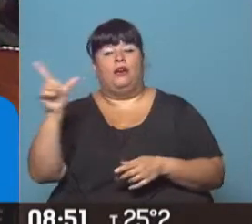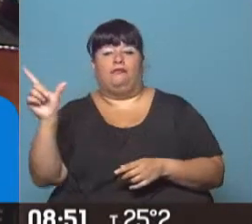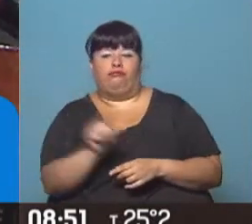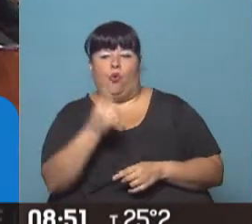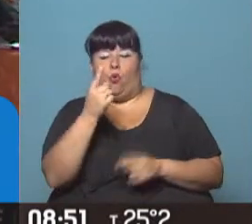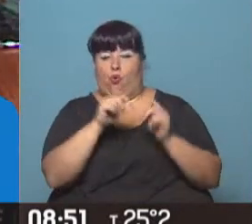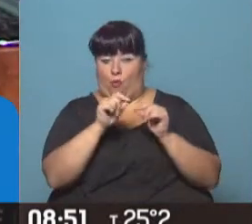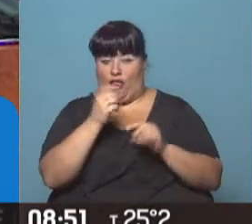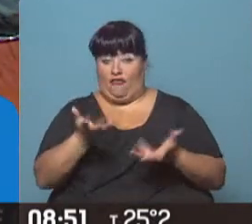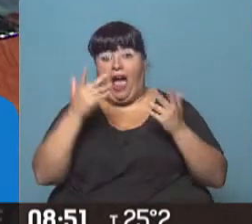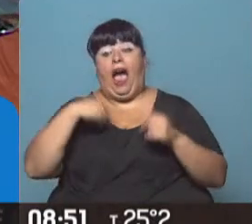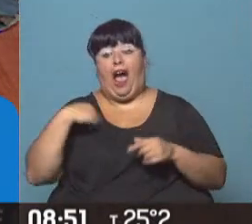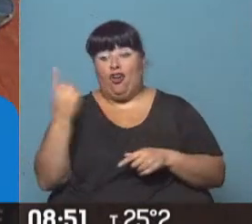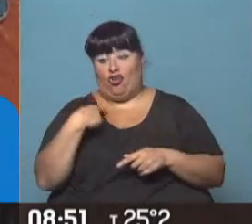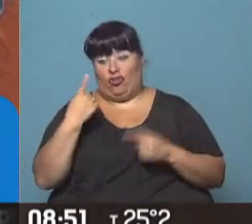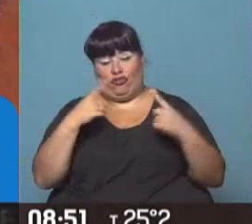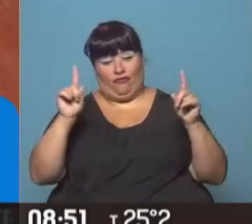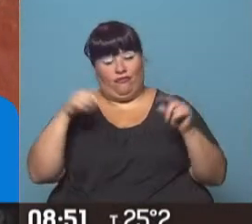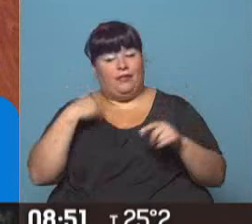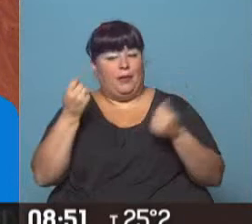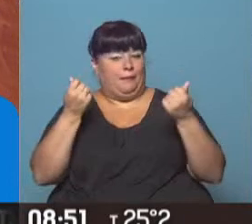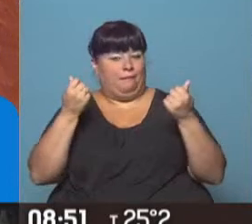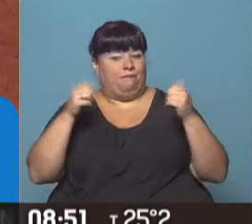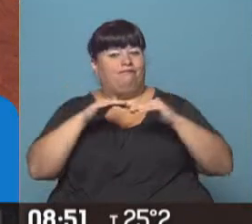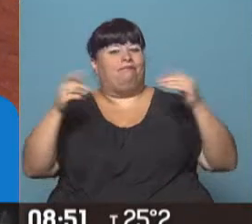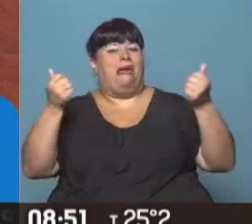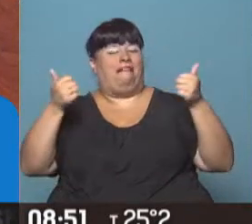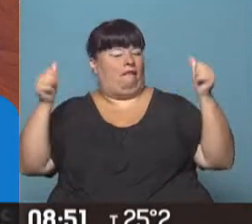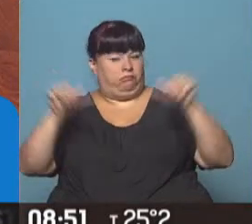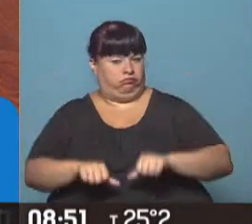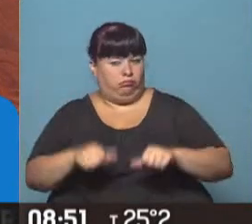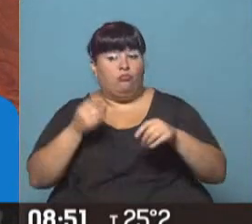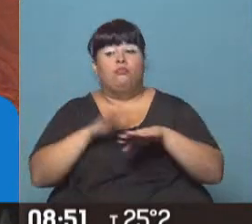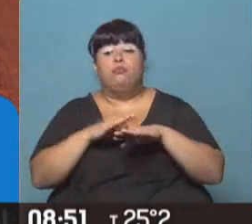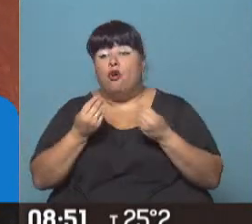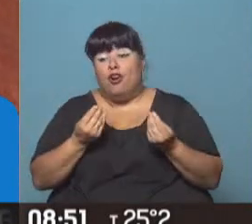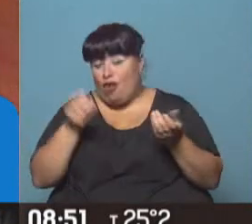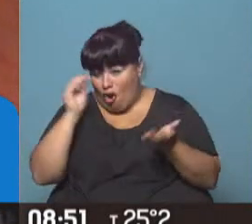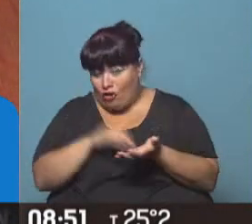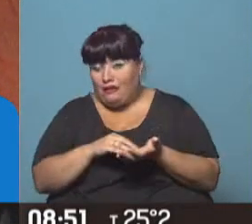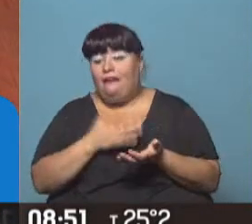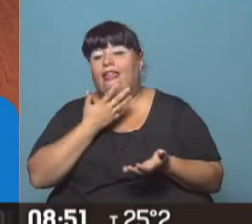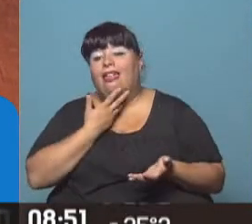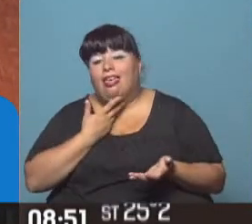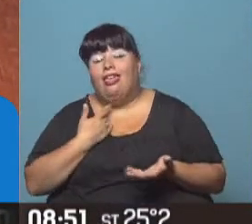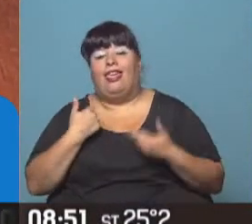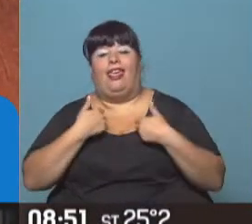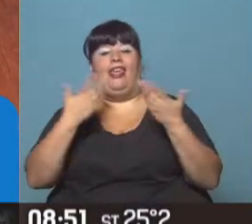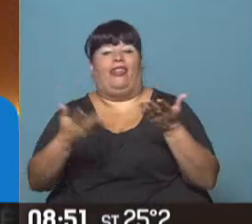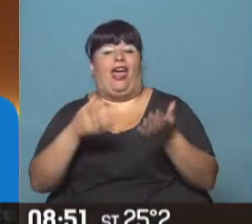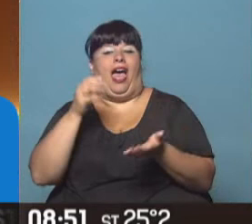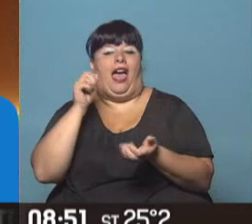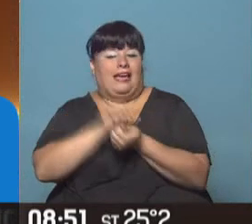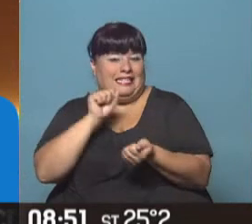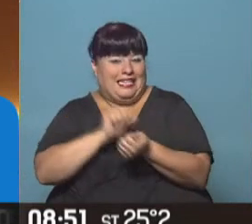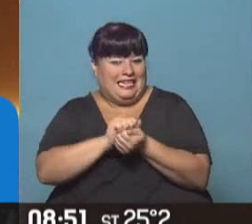inflación. Nosotros ahora somos la diferencia en que perdimos esa estabilidad monetaria justamente porque nuevamente nos tentamos en darle a la maquinita, porque